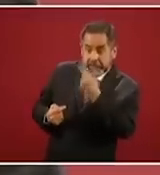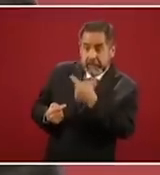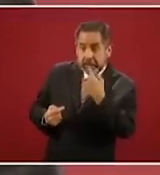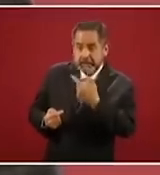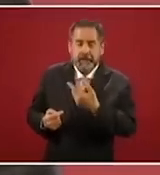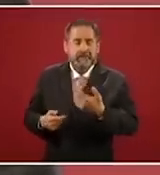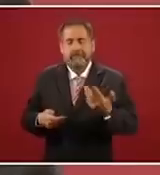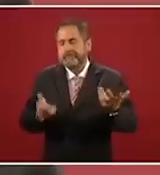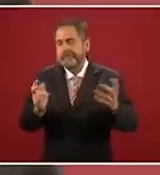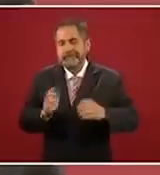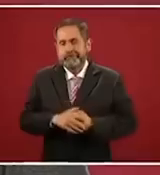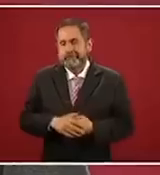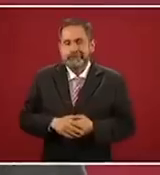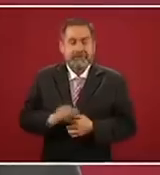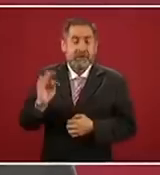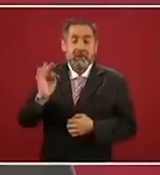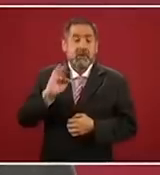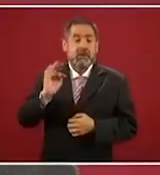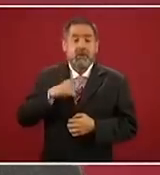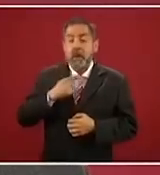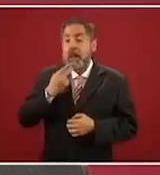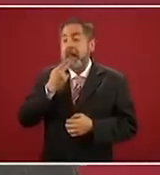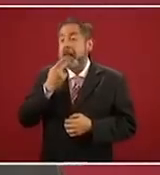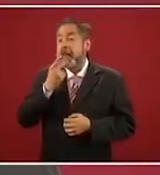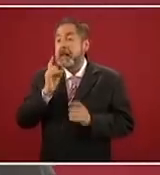Se vuelve,